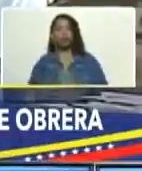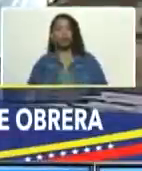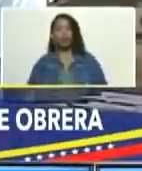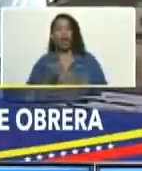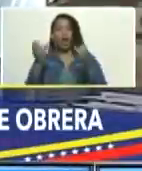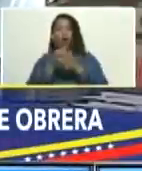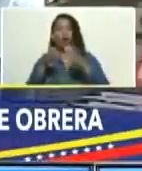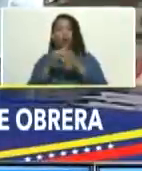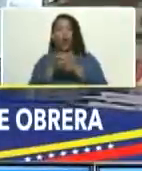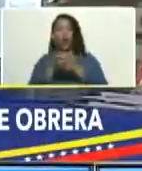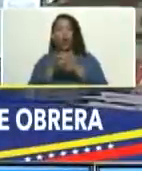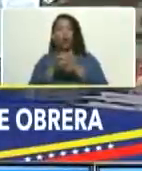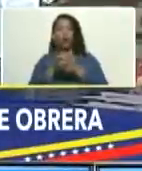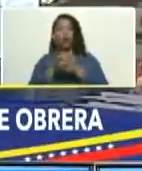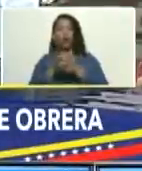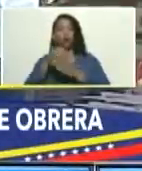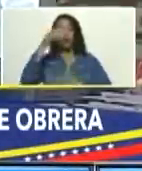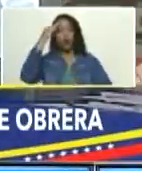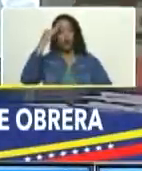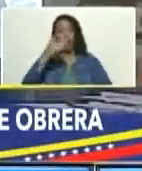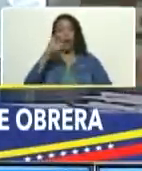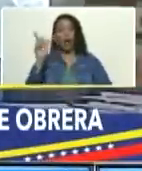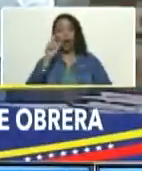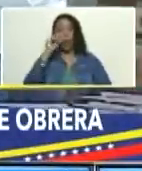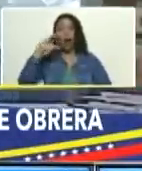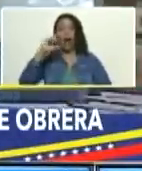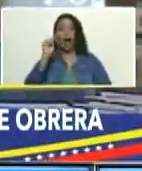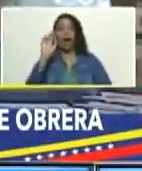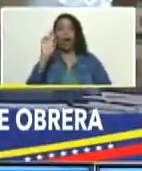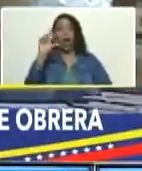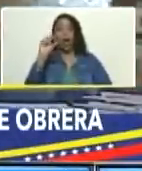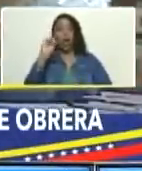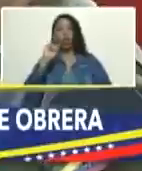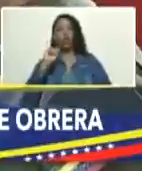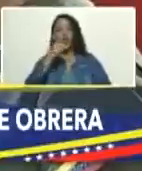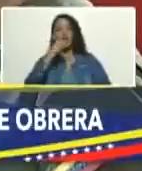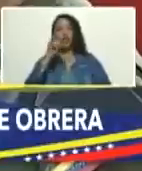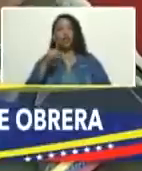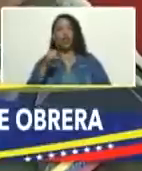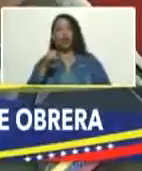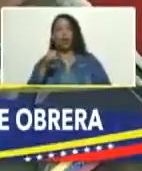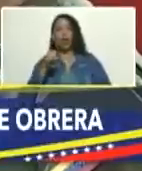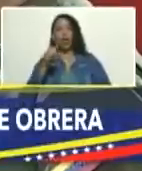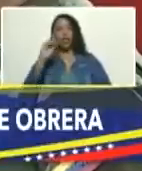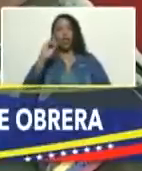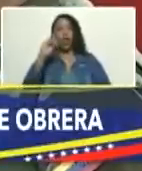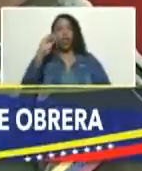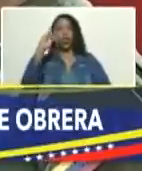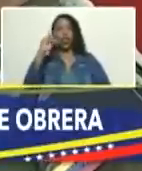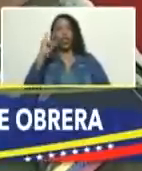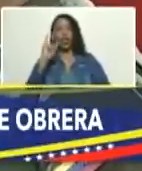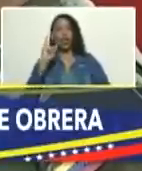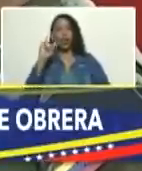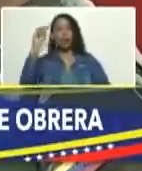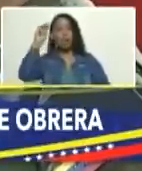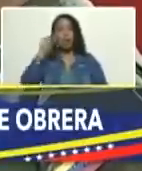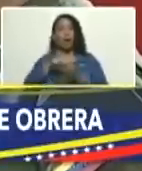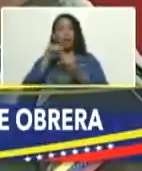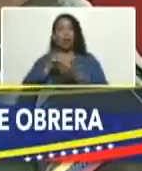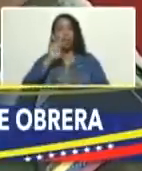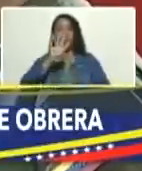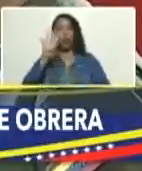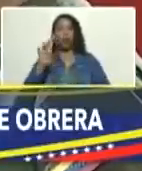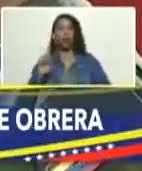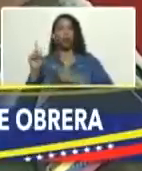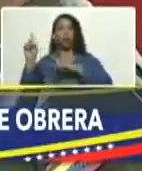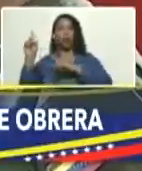brigada Carlos Eister, comandante de la zona de la Guardia Nacional número 44 Miranda. Mi